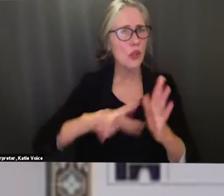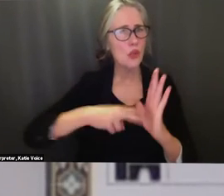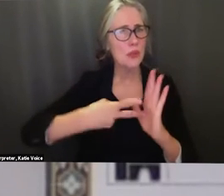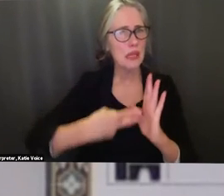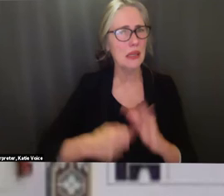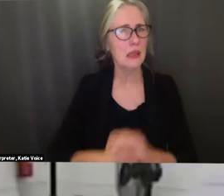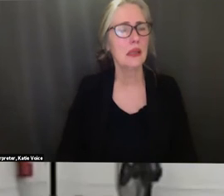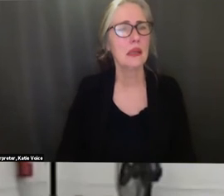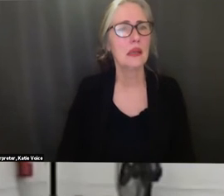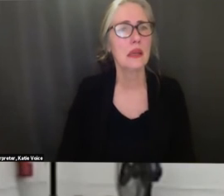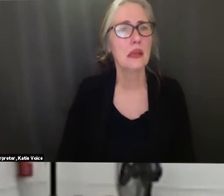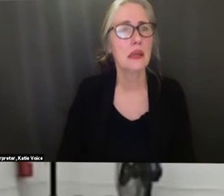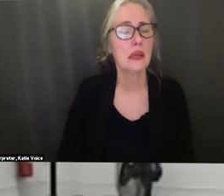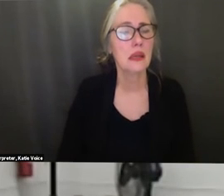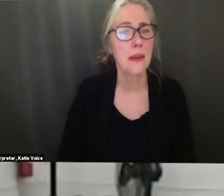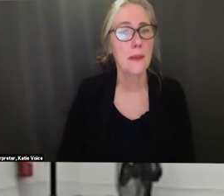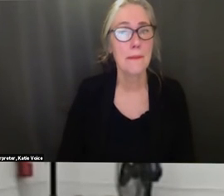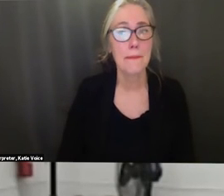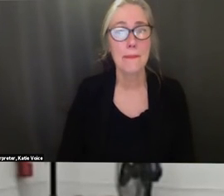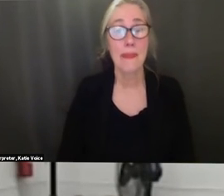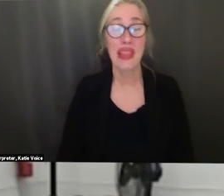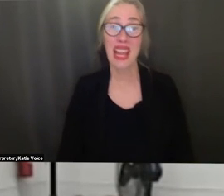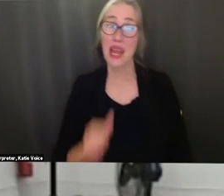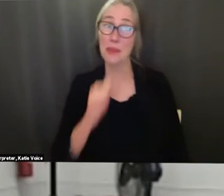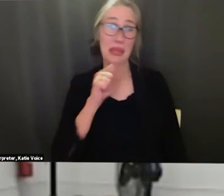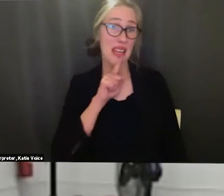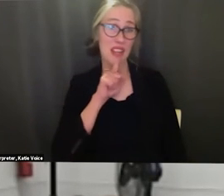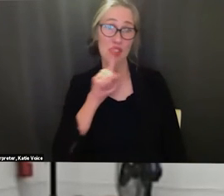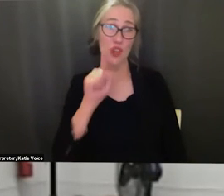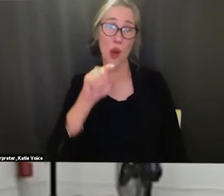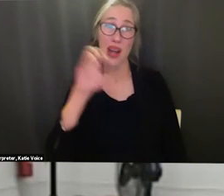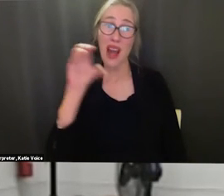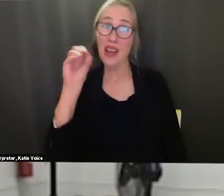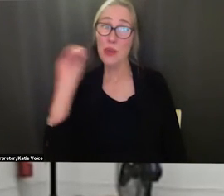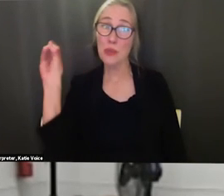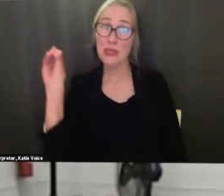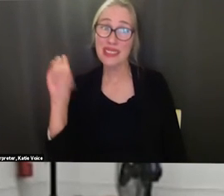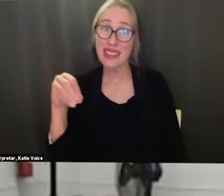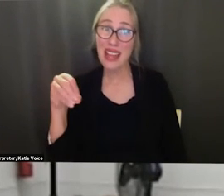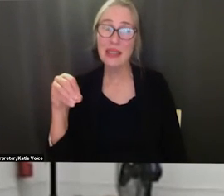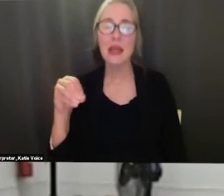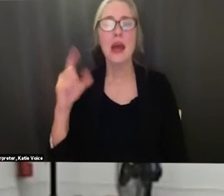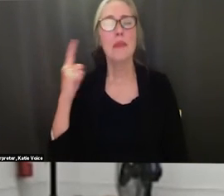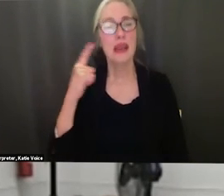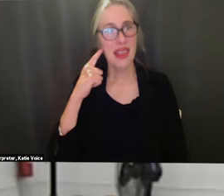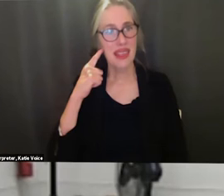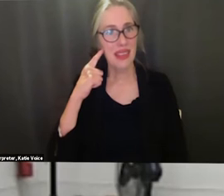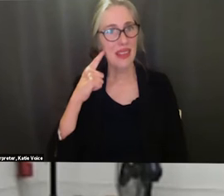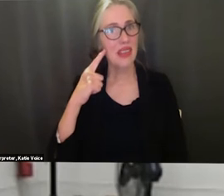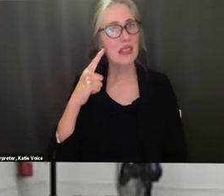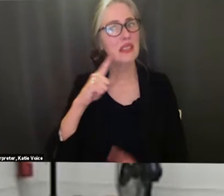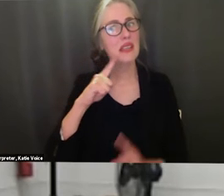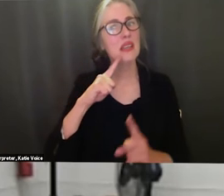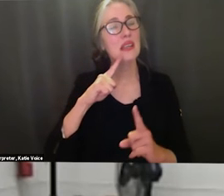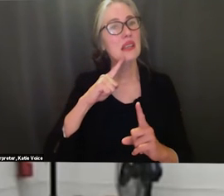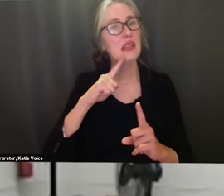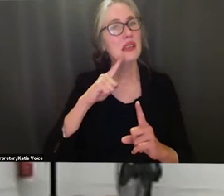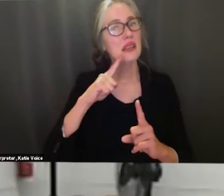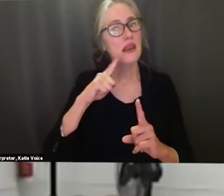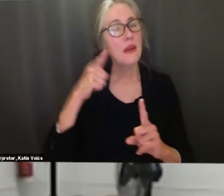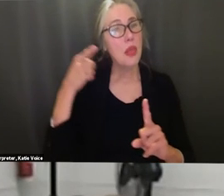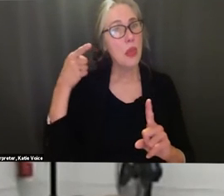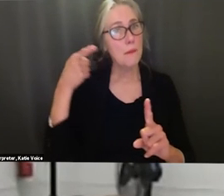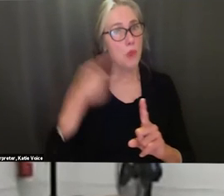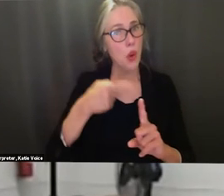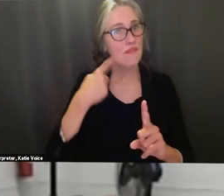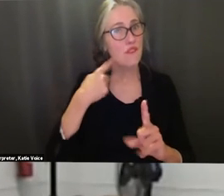Yo no estoy 100% seguro, pero yo realmente creo que esa es la conversación que tiene que ver con la expansión de los programas